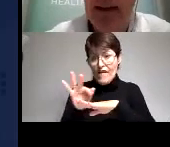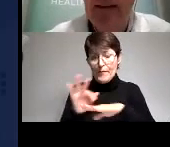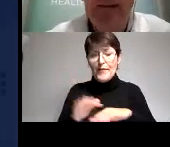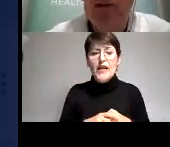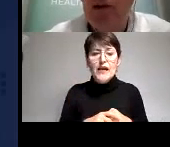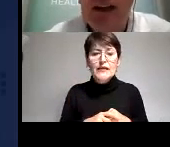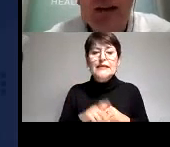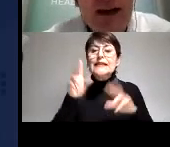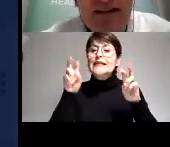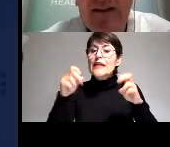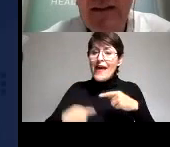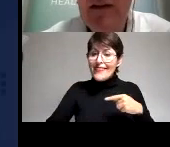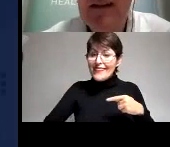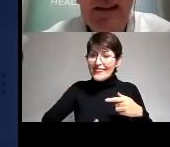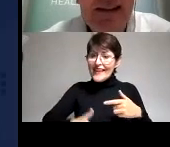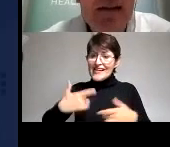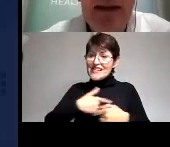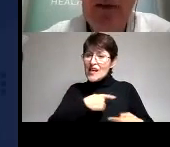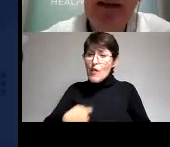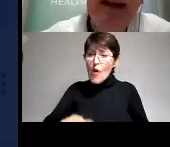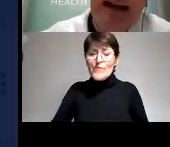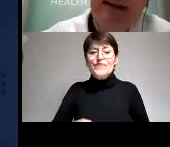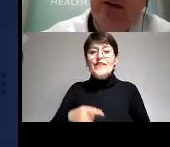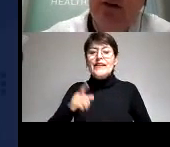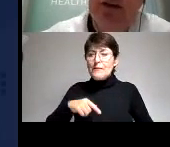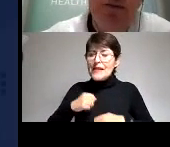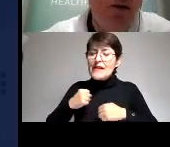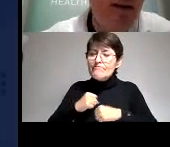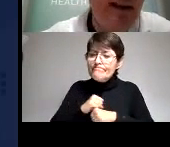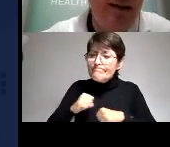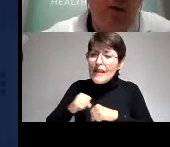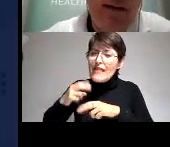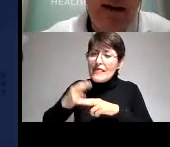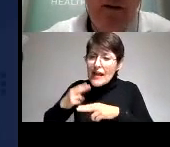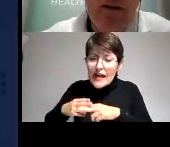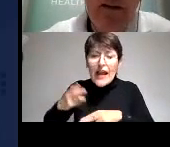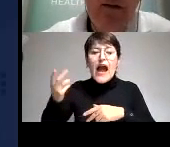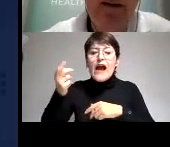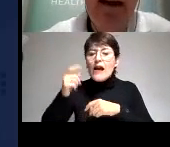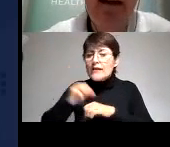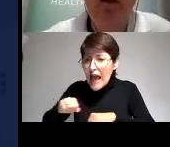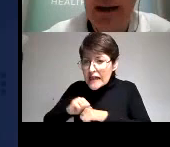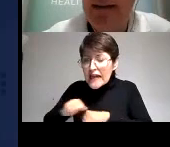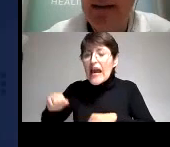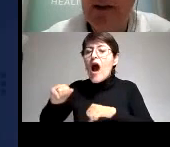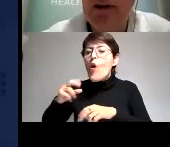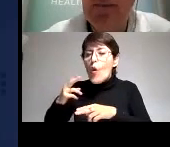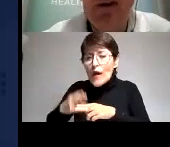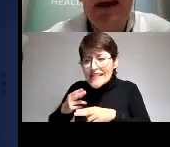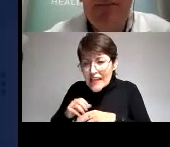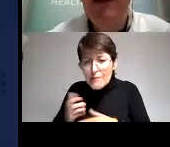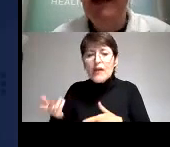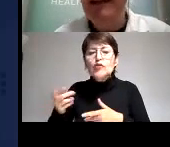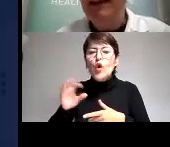A nivel digestivo, que vamos a encontrar malas digestiones, estreñimiento, diarrea, halitosis, hemorroides, úlceras gastroduodenales o hernia de hiato, por